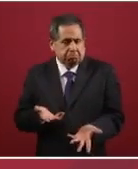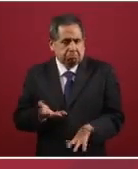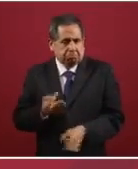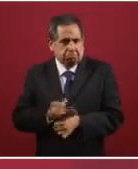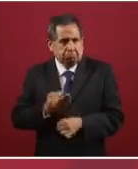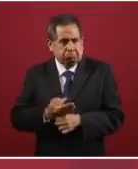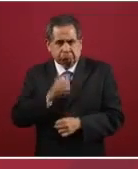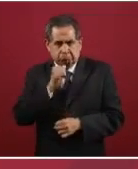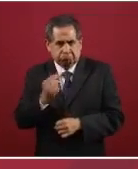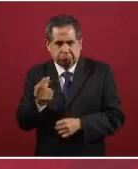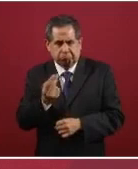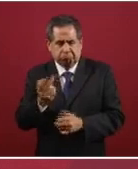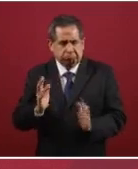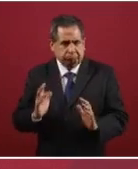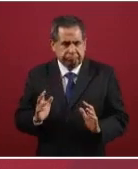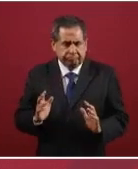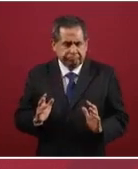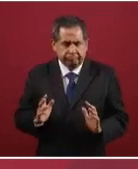ayudar a